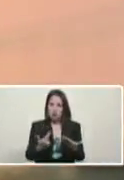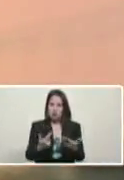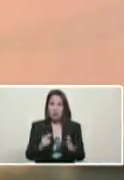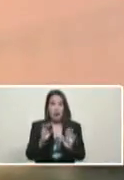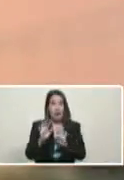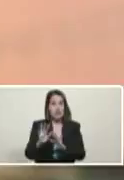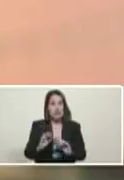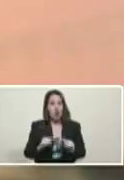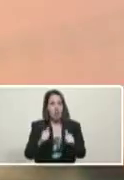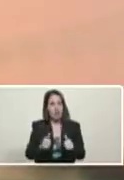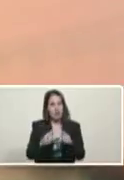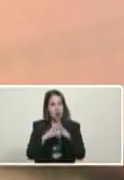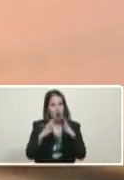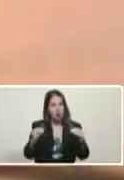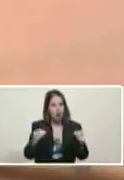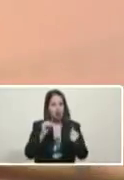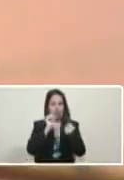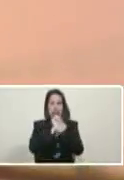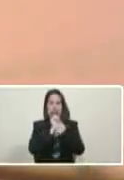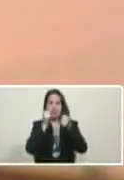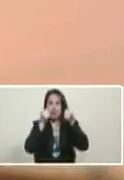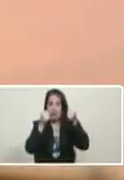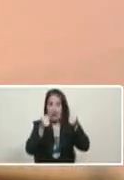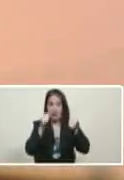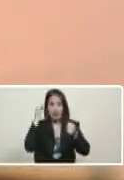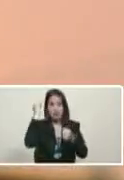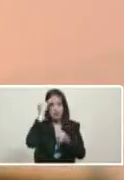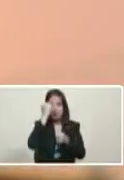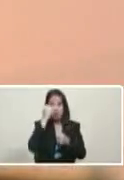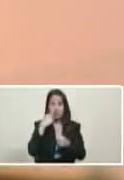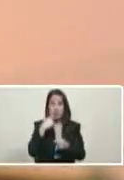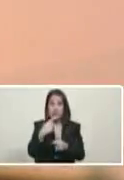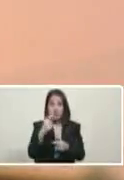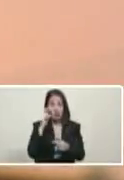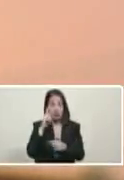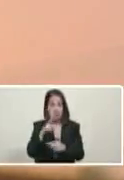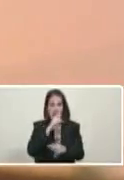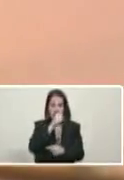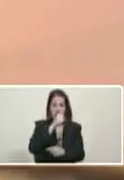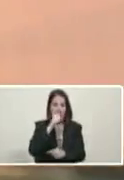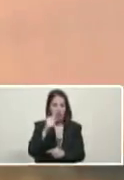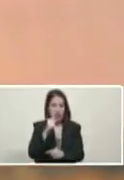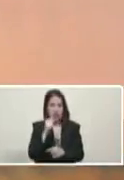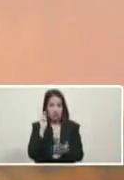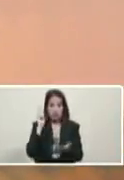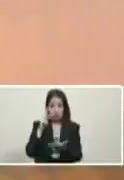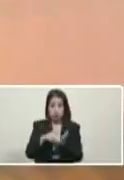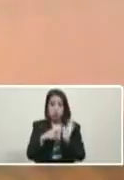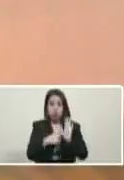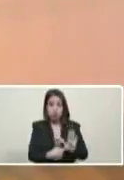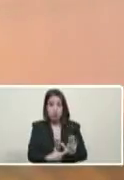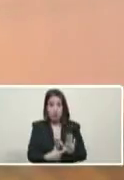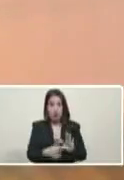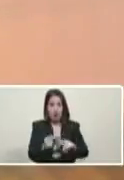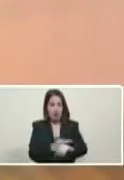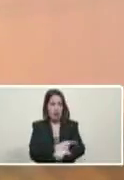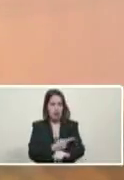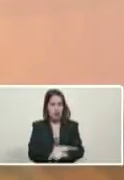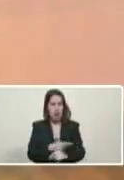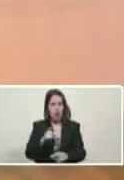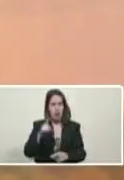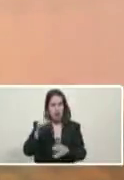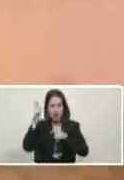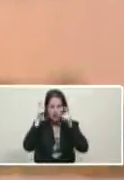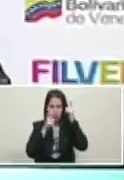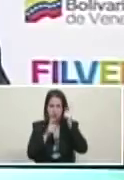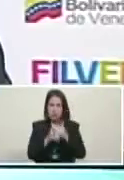Yare. Entre rejas, cartas y proclamas y entrevistas. Presentación Adán Chávez.